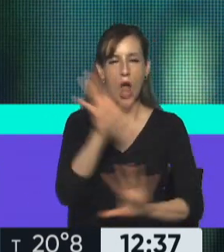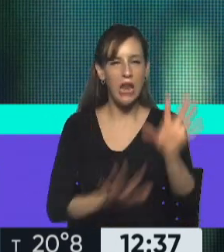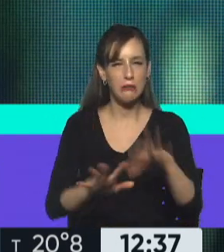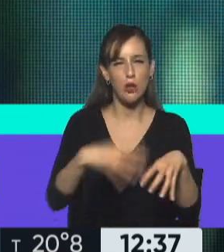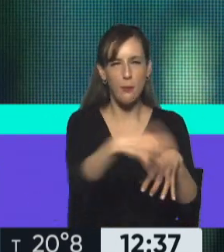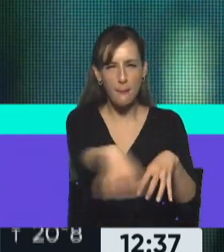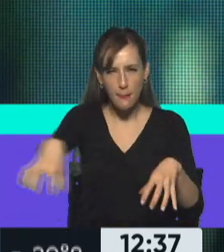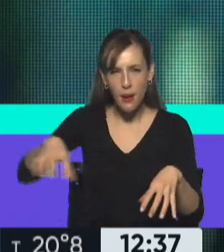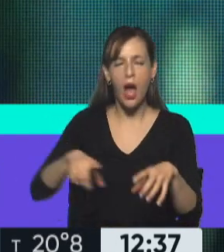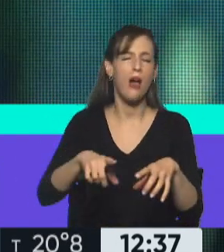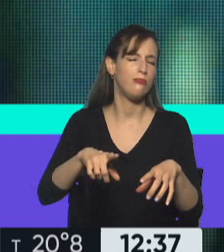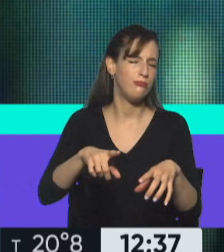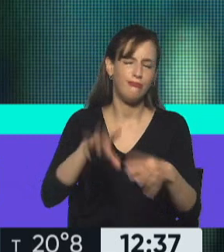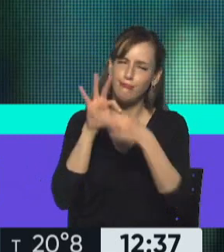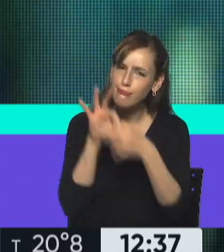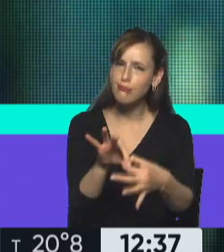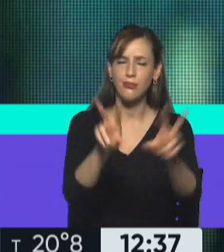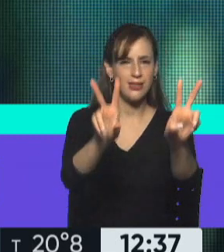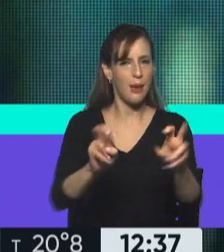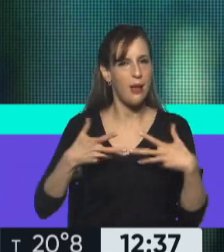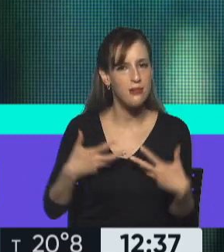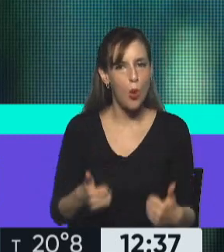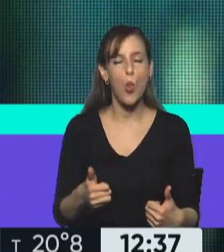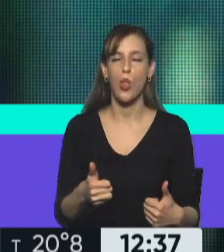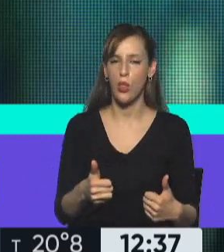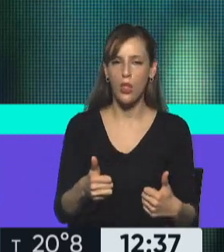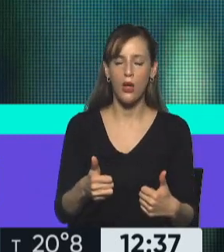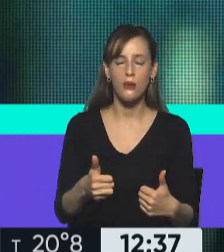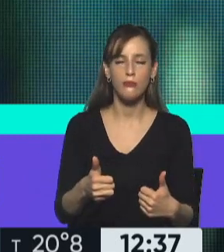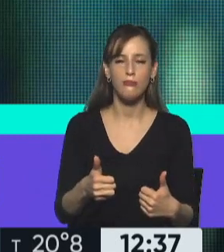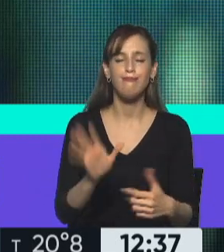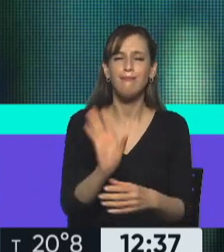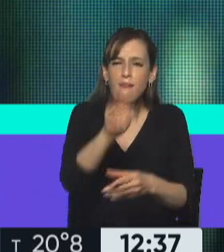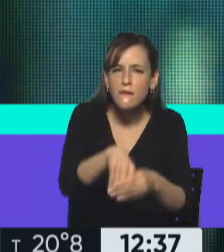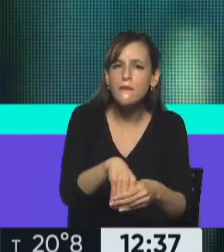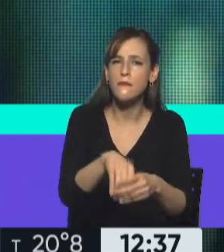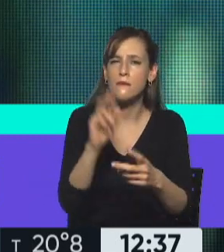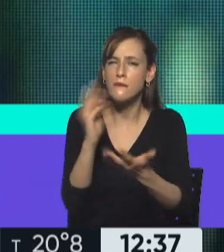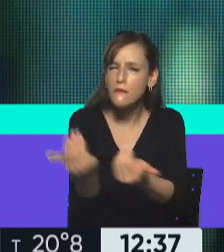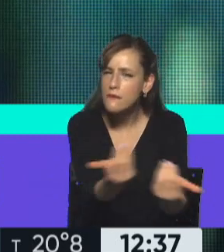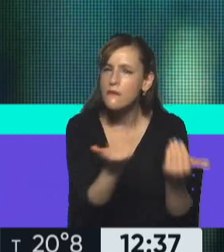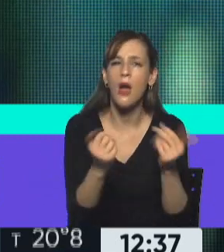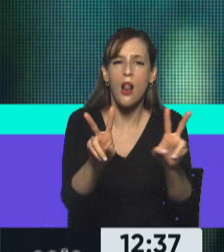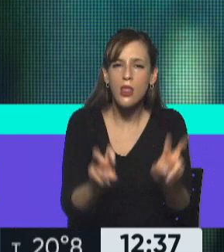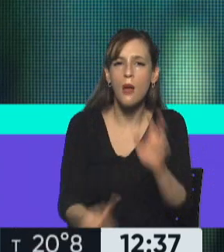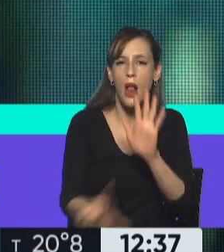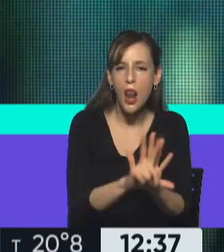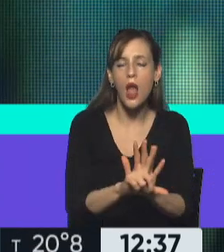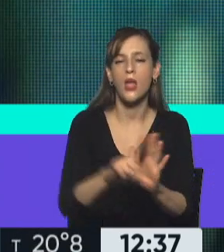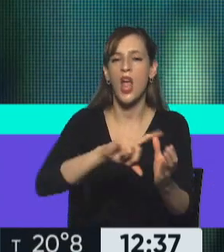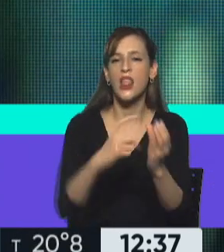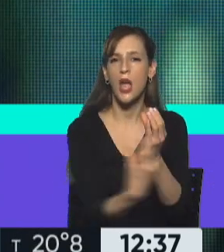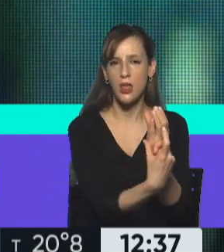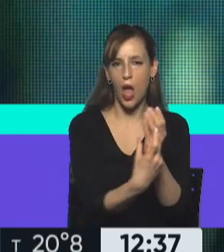están vinculadas con el área de la salud vienen siguiendo toda la deriva de la ley de etiquetado de alimentos que no